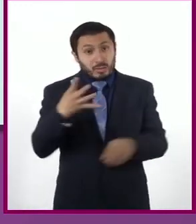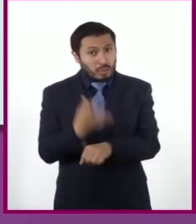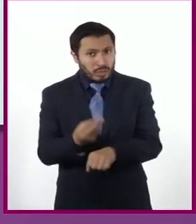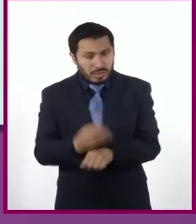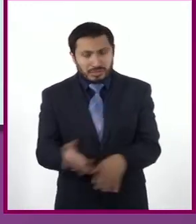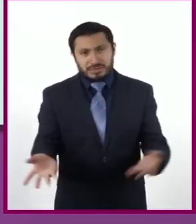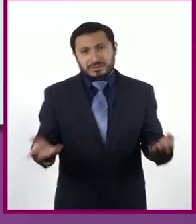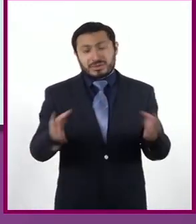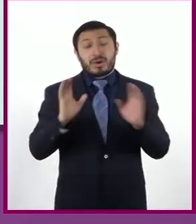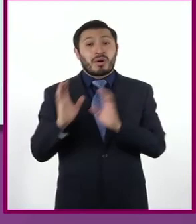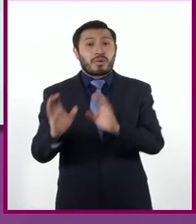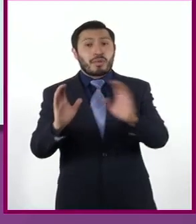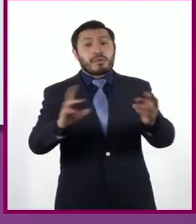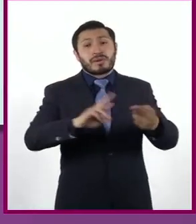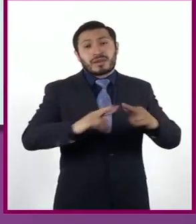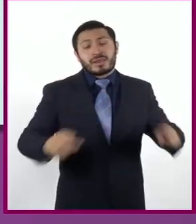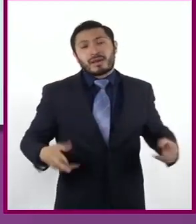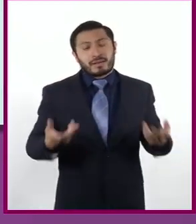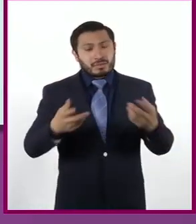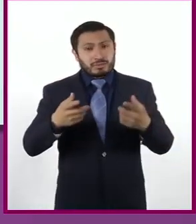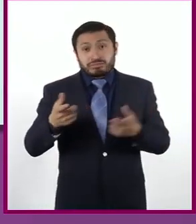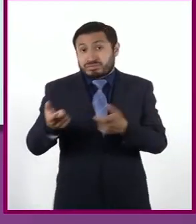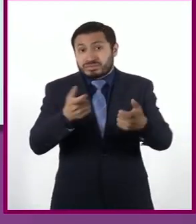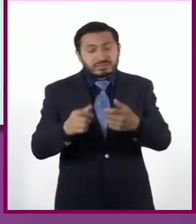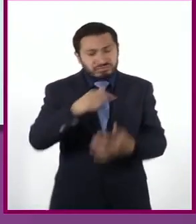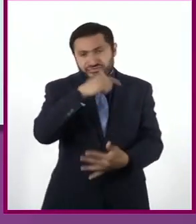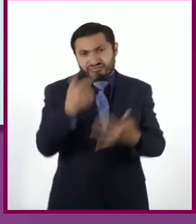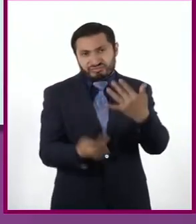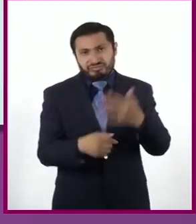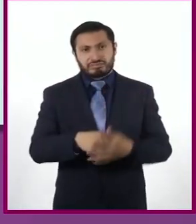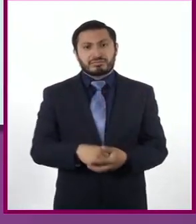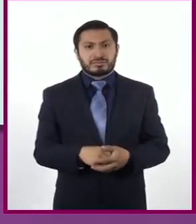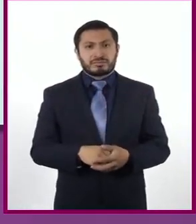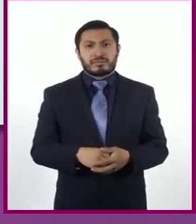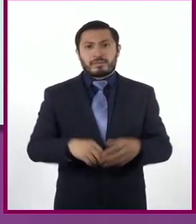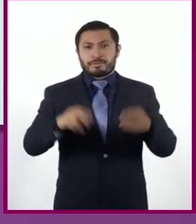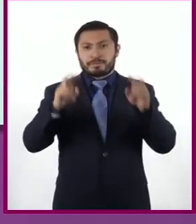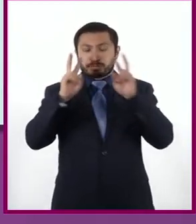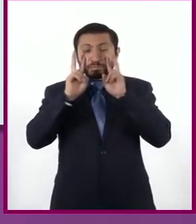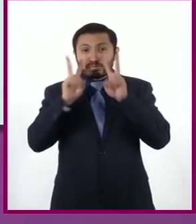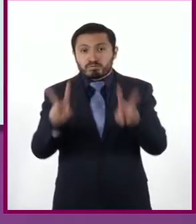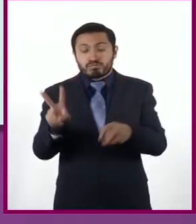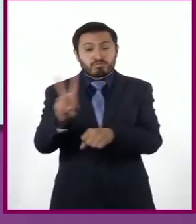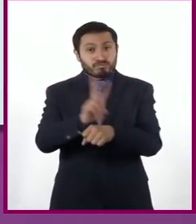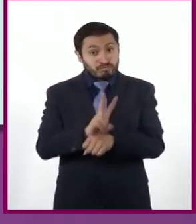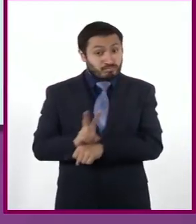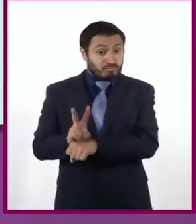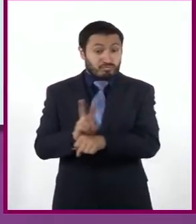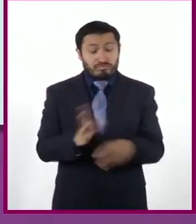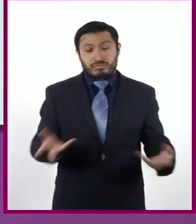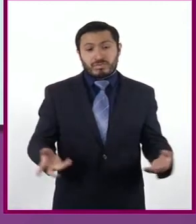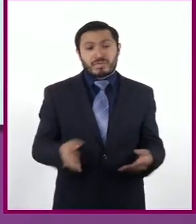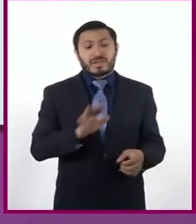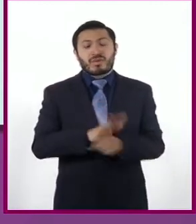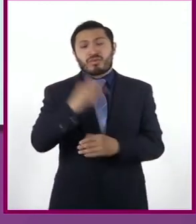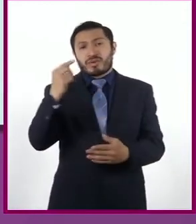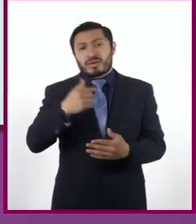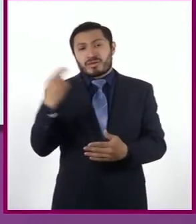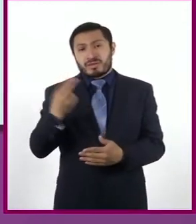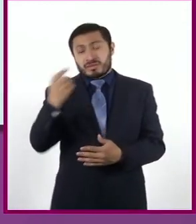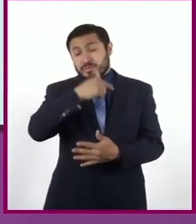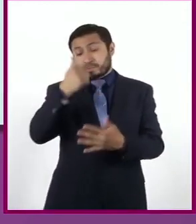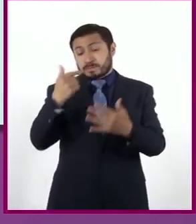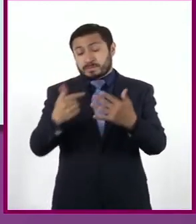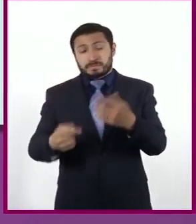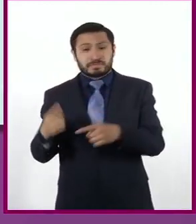para el cuidado de los recursos naturales y muchos más. Observar las necesidades que existen en los diferentes contextos de